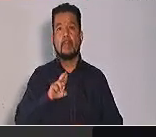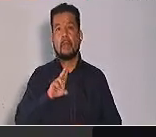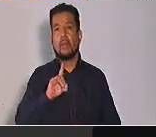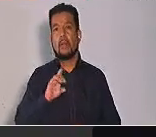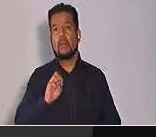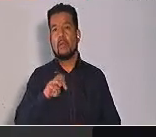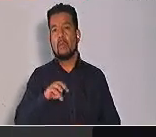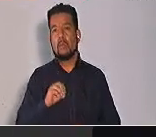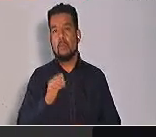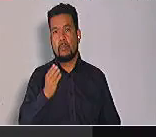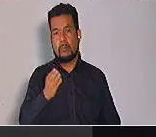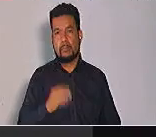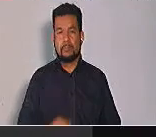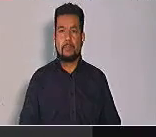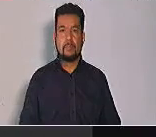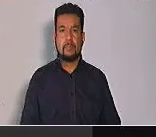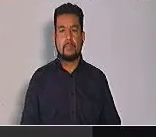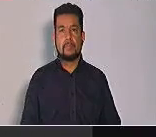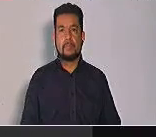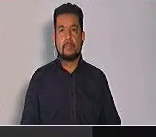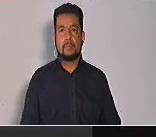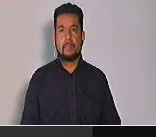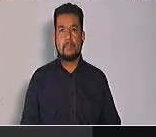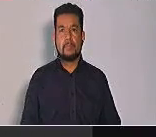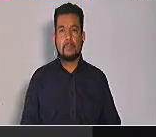Linda Esperanza.